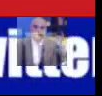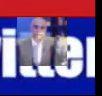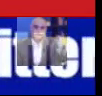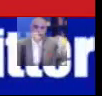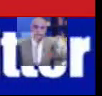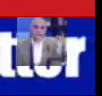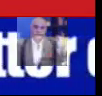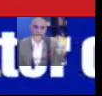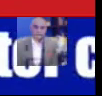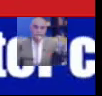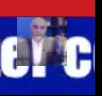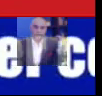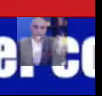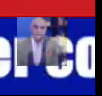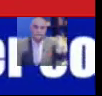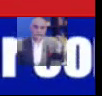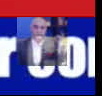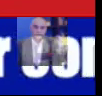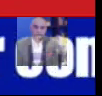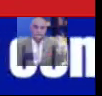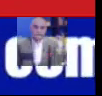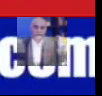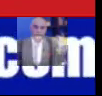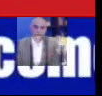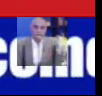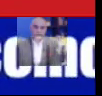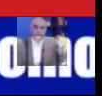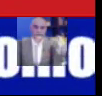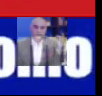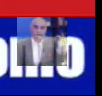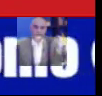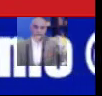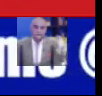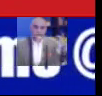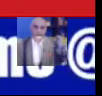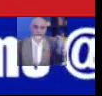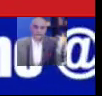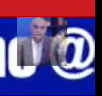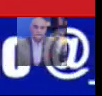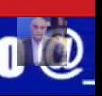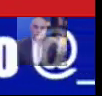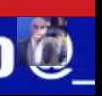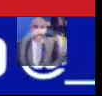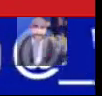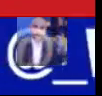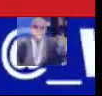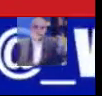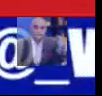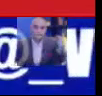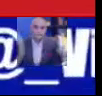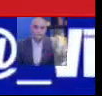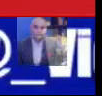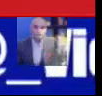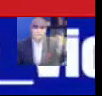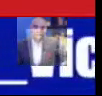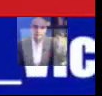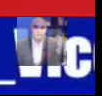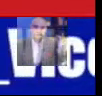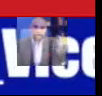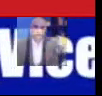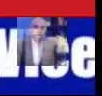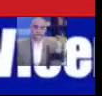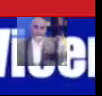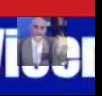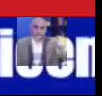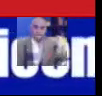Córdoba, y su infatigable paje Ciro Murayama, en compañía del Consejo Coordinador